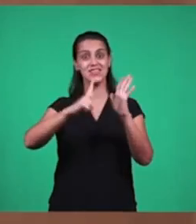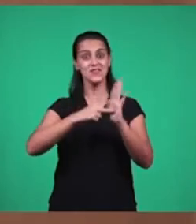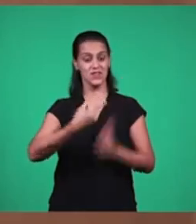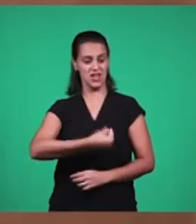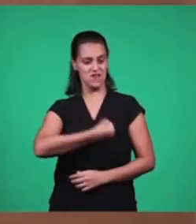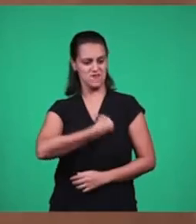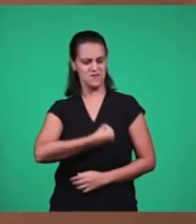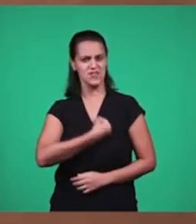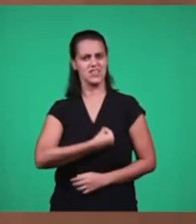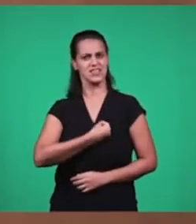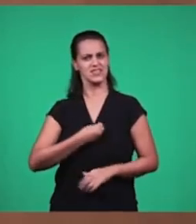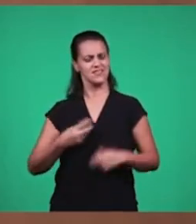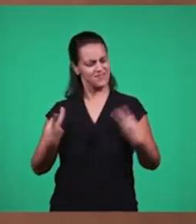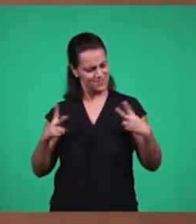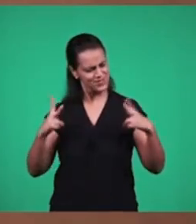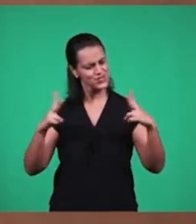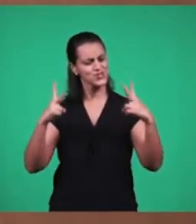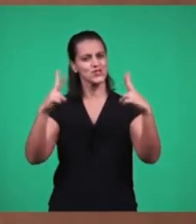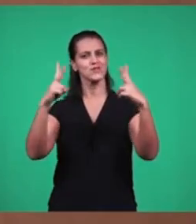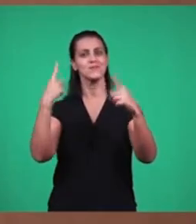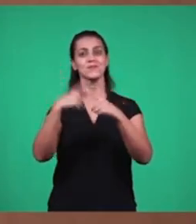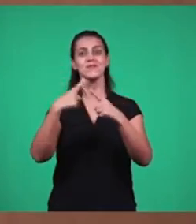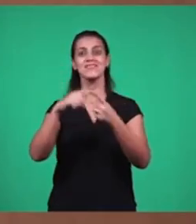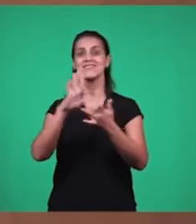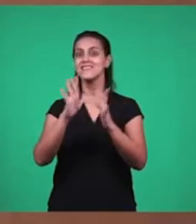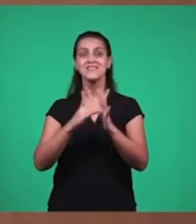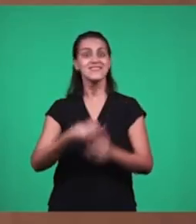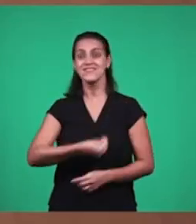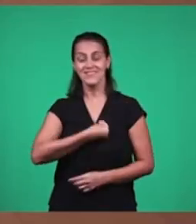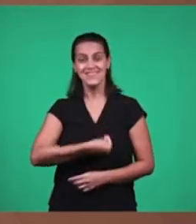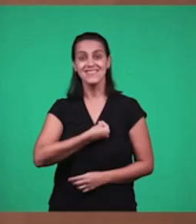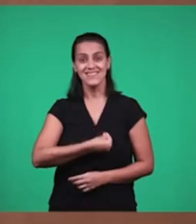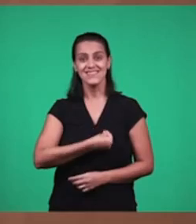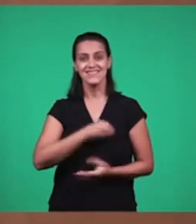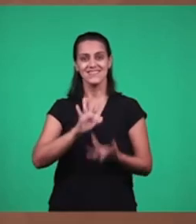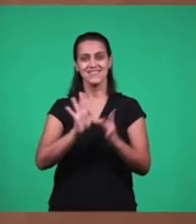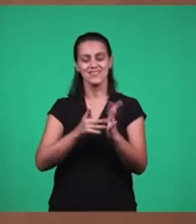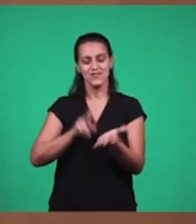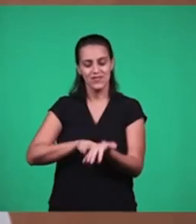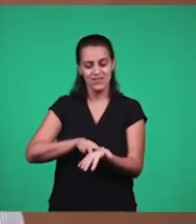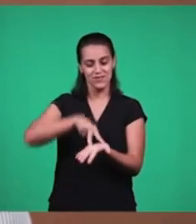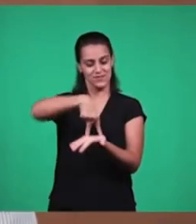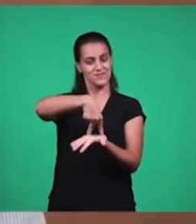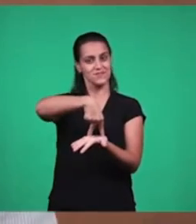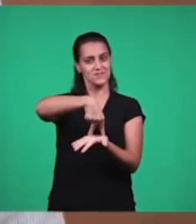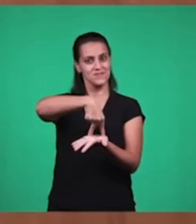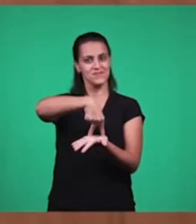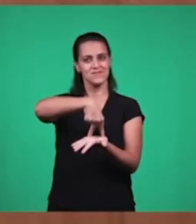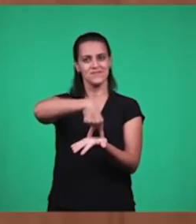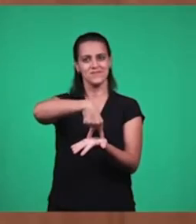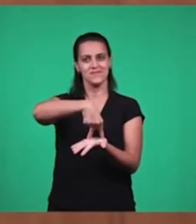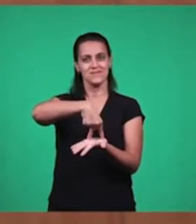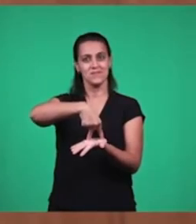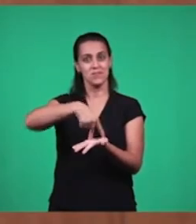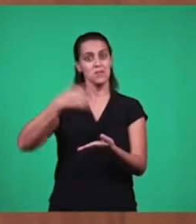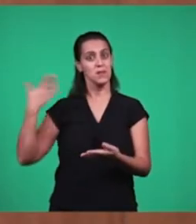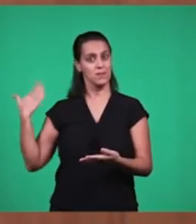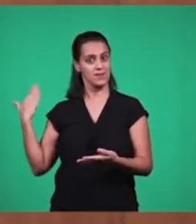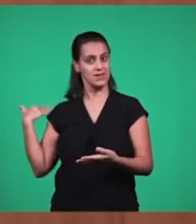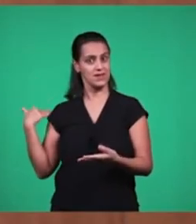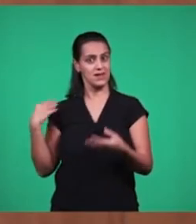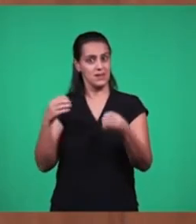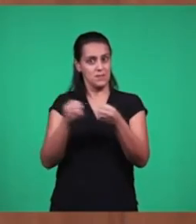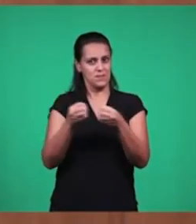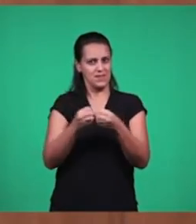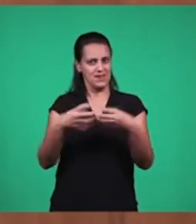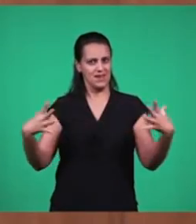vida, es victoria, porque Jesús está vivo. Jesús resucitó. Aquel